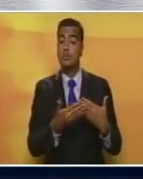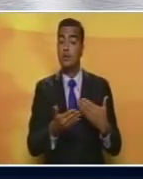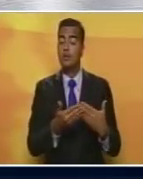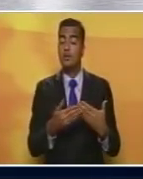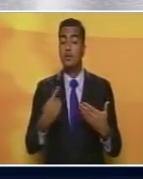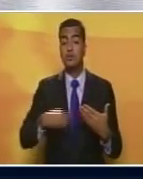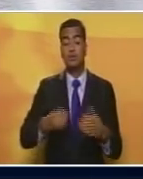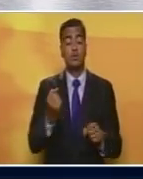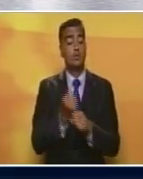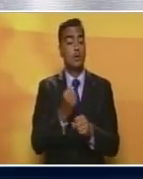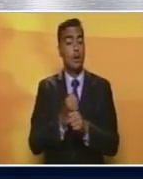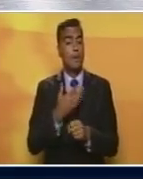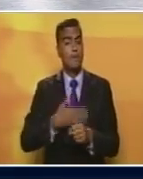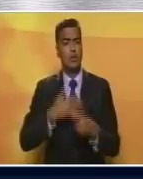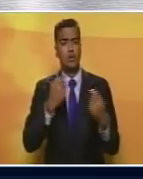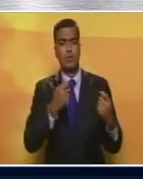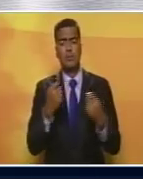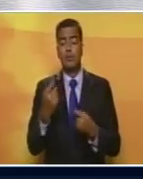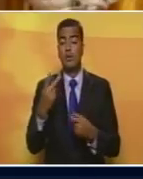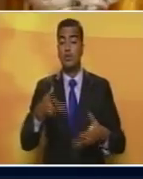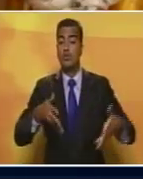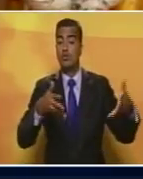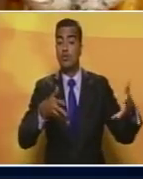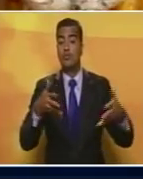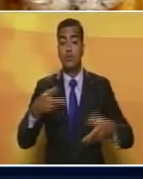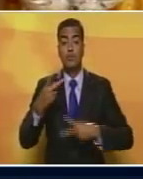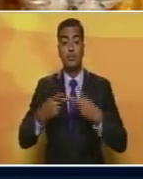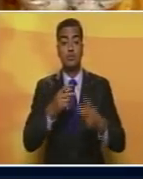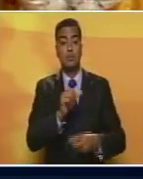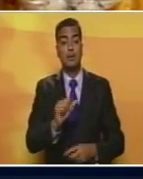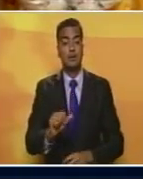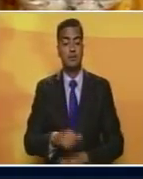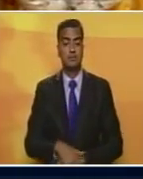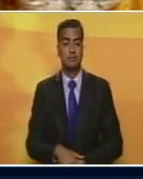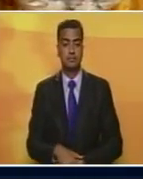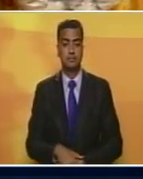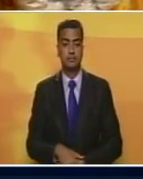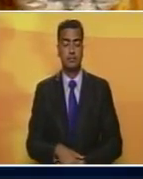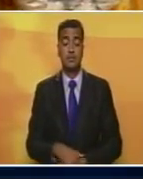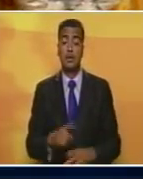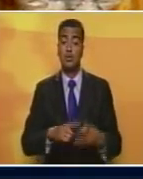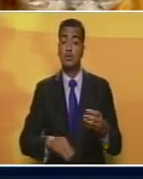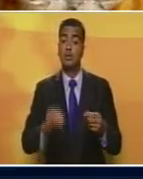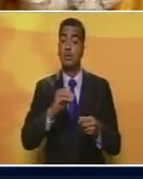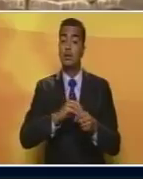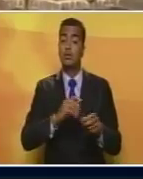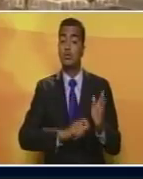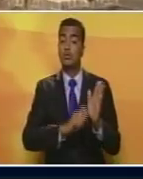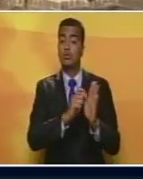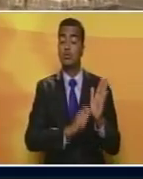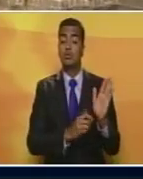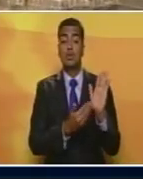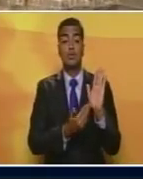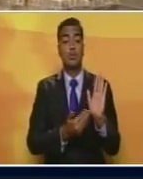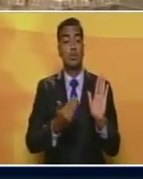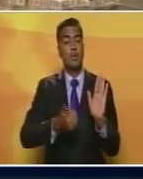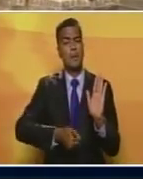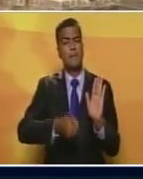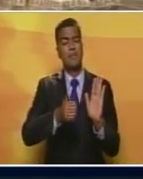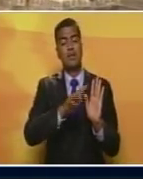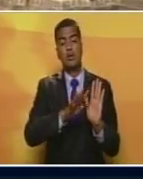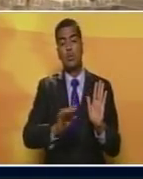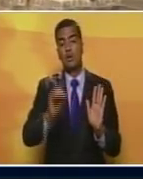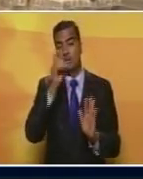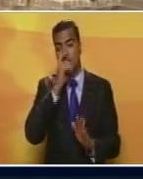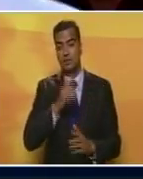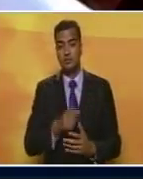rechazar la suspensión de la cláusula que les permite comprar los productos que elaboran. Randolfo Blanco tiene el reporte. Los representantes del